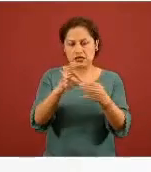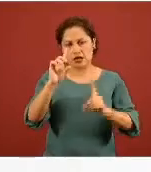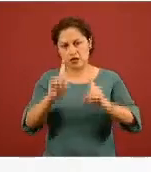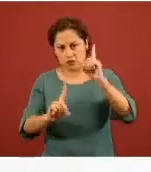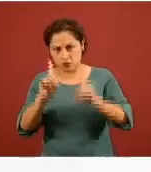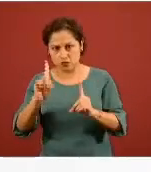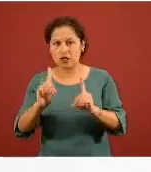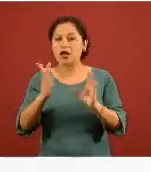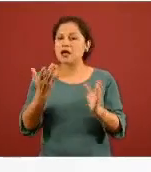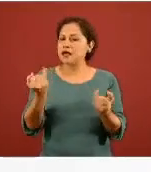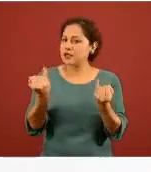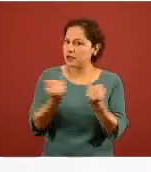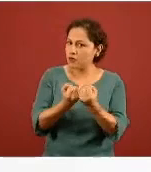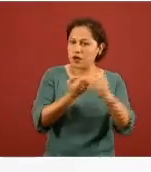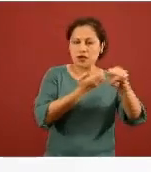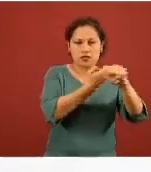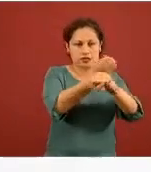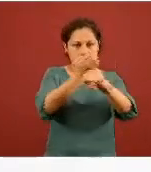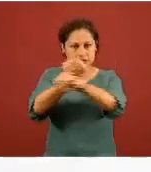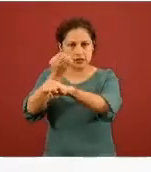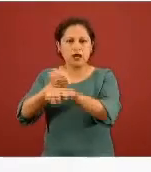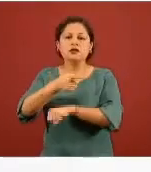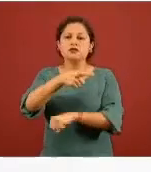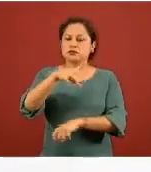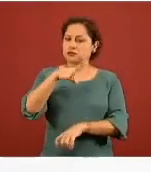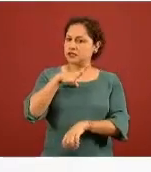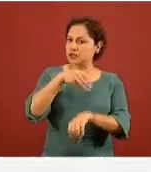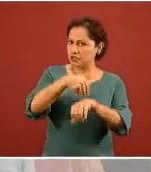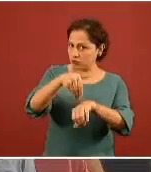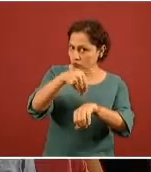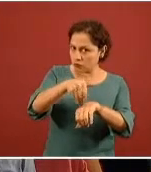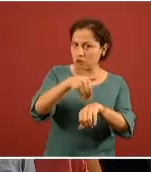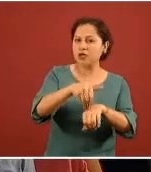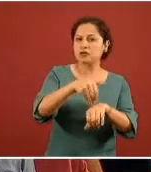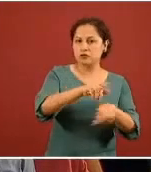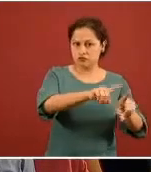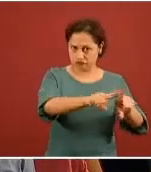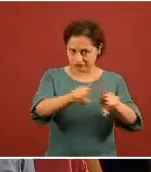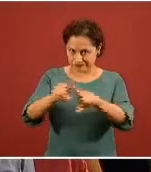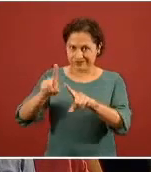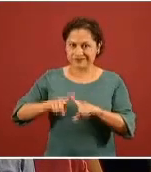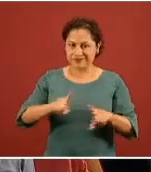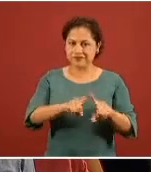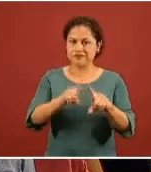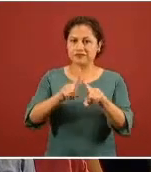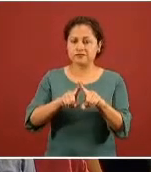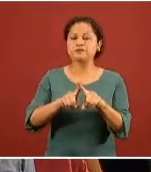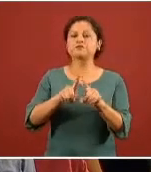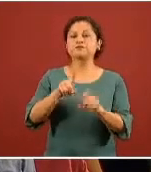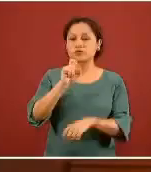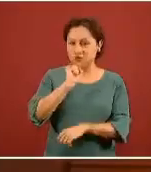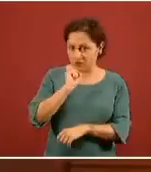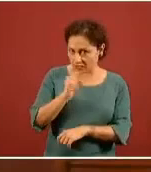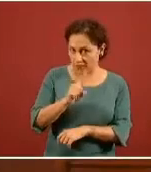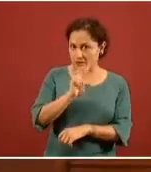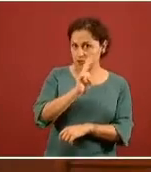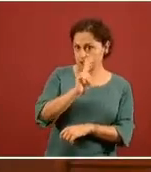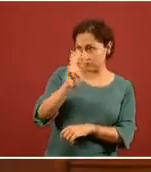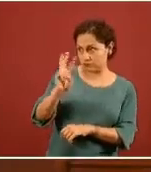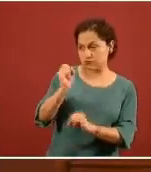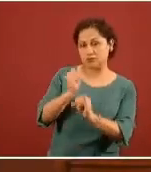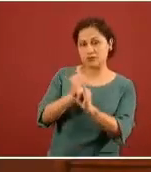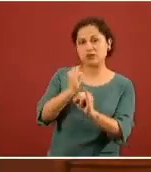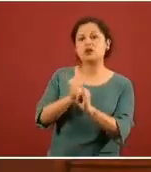estado, y el directorio de estas líneas de atención igualmente están en el micrositio bajo la pestaña